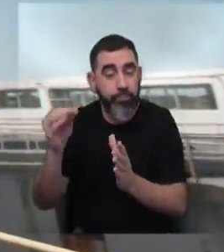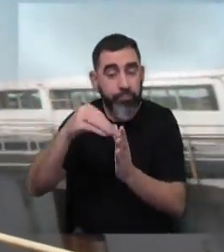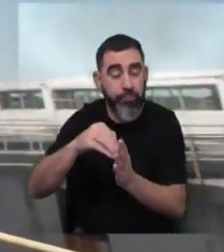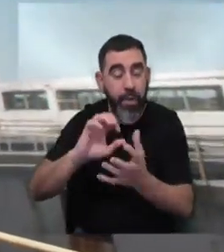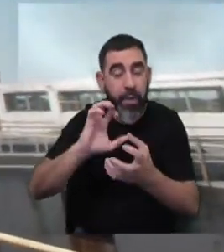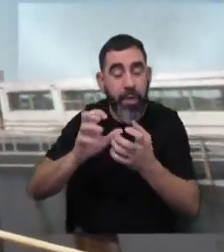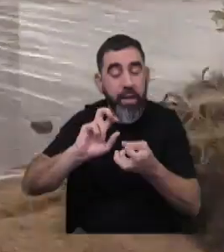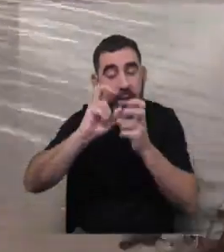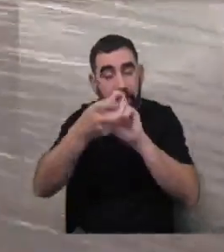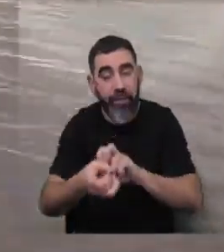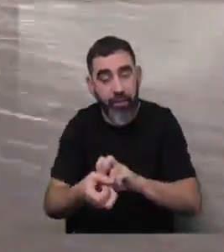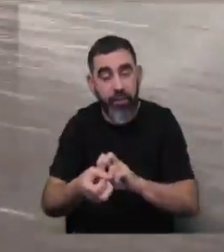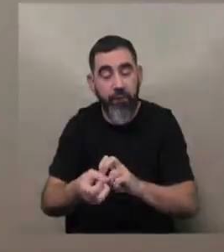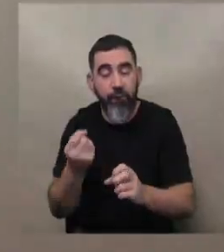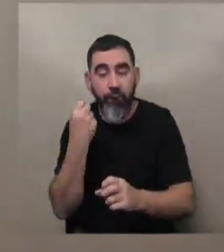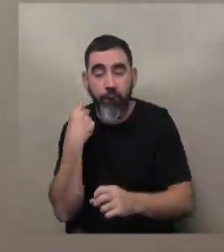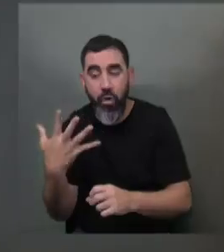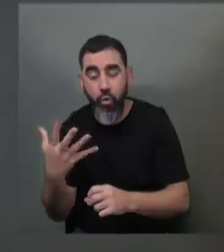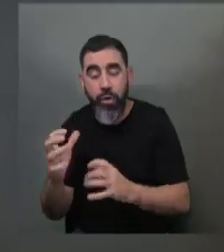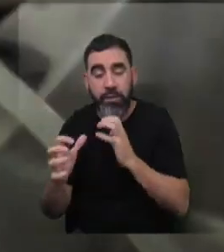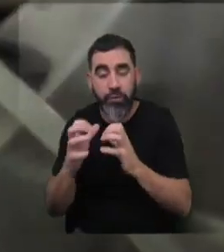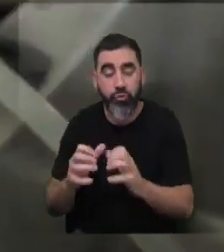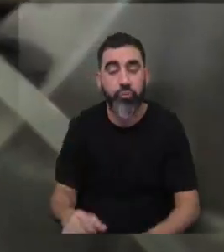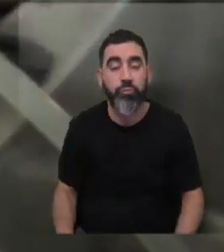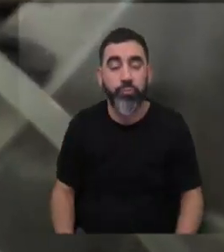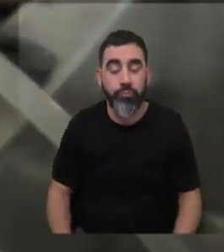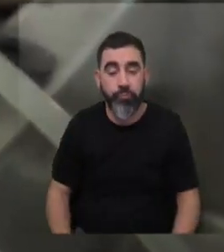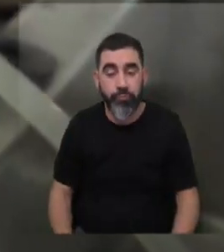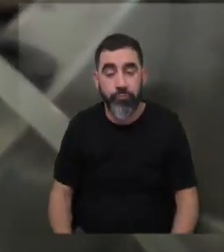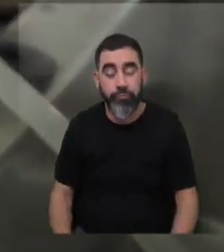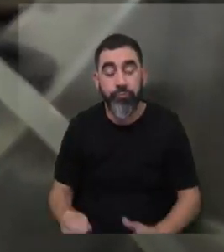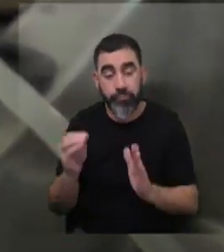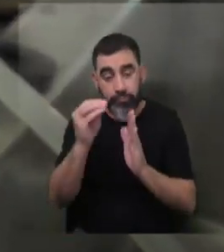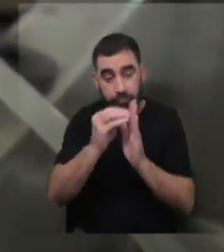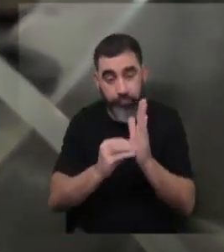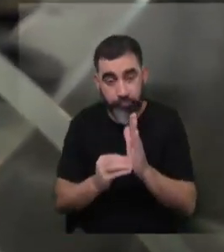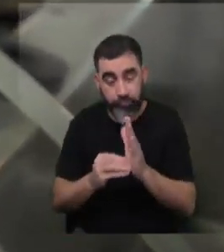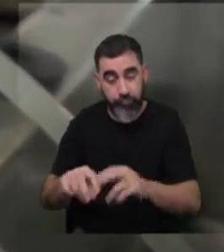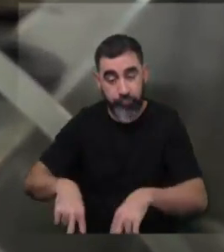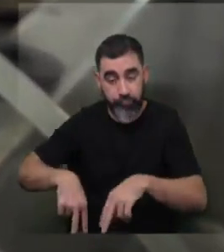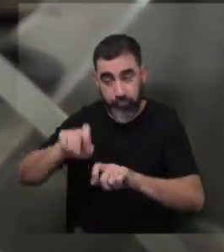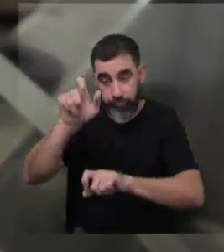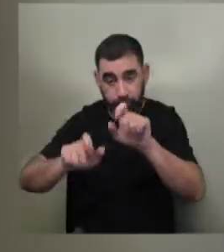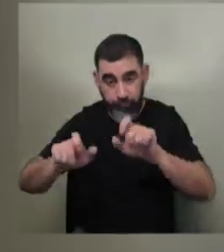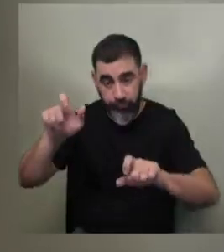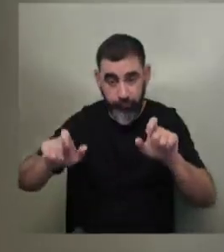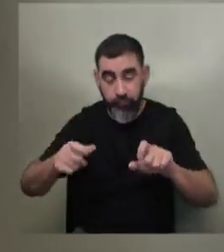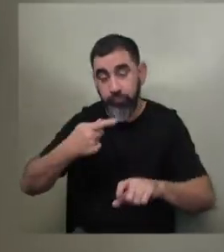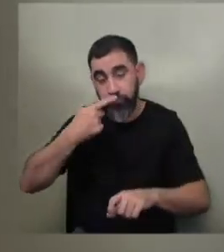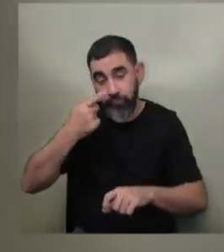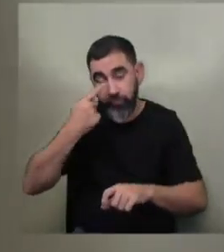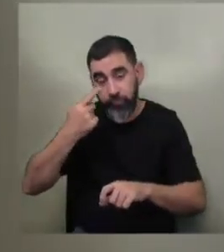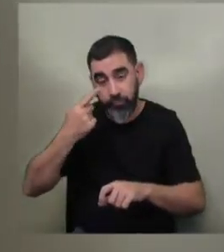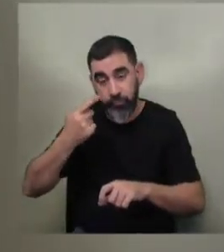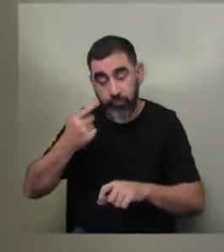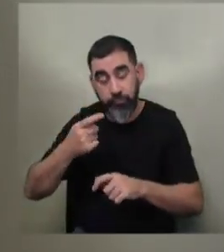energías renovables y valorización energética de residuos. La inscripción para investigadoras e investigadores interesados en sumarse